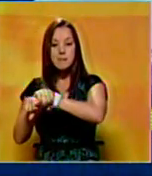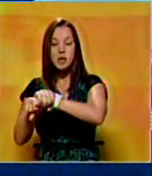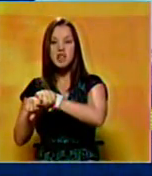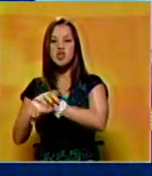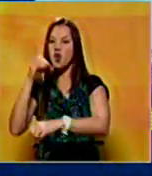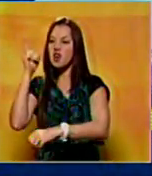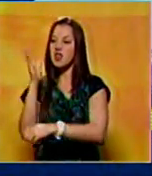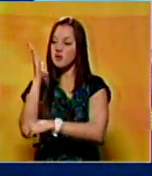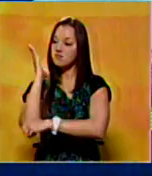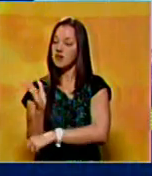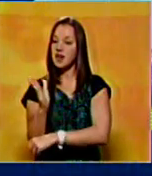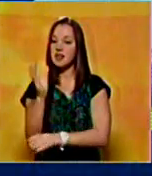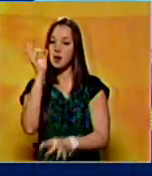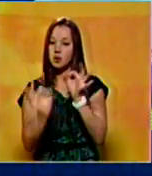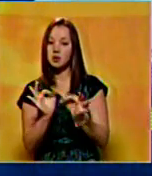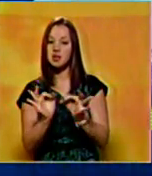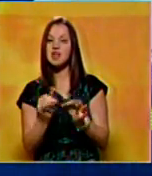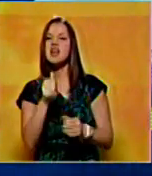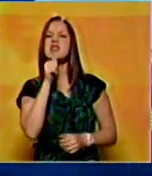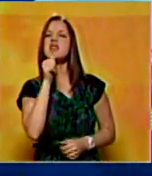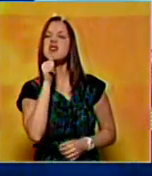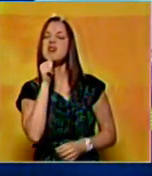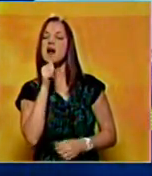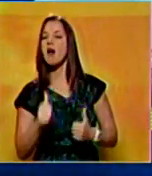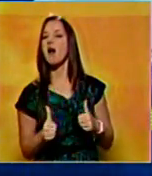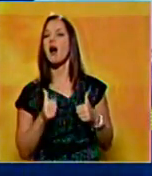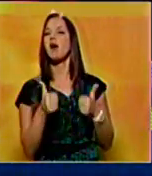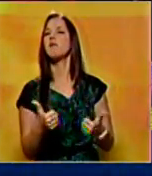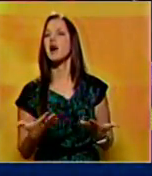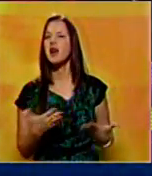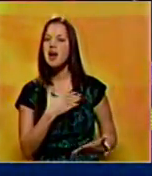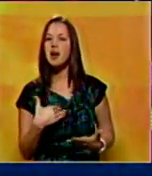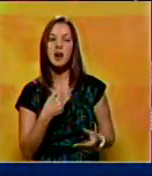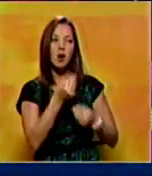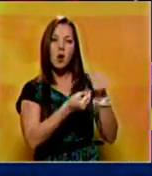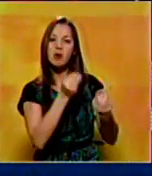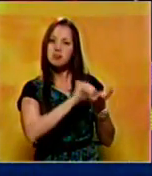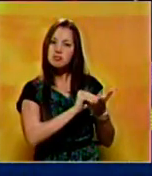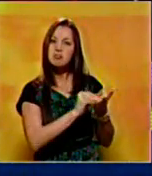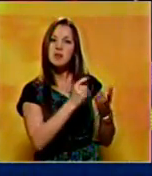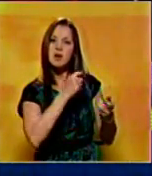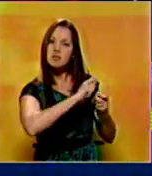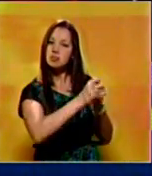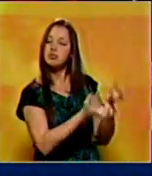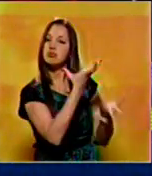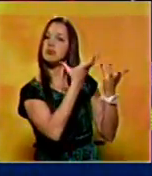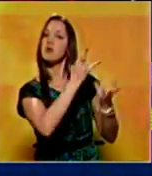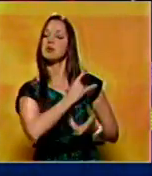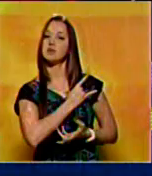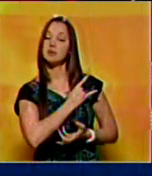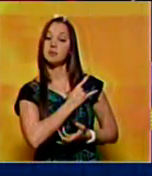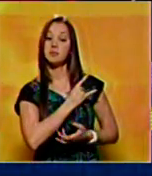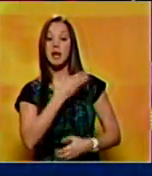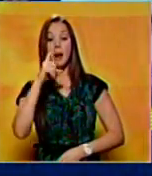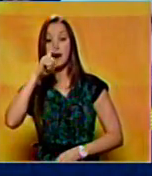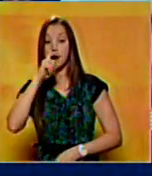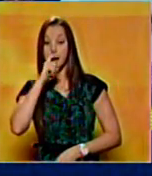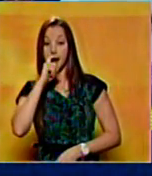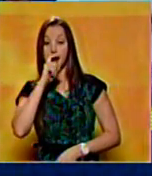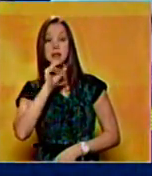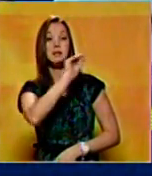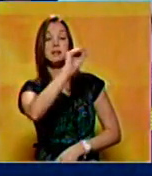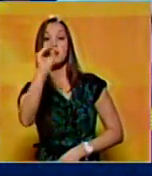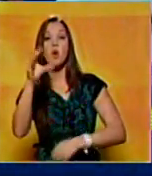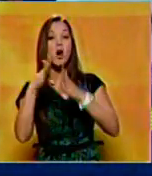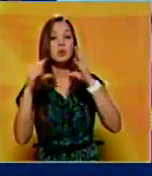para ver quién se va a atrever a hacerlo más adelante. Solo la justicia no va a traer la paz. El primer mandatario nacional convocó a todos los gobernadores del